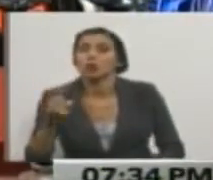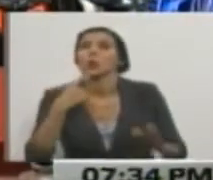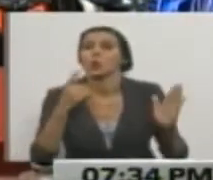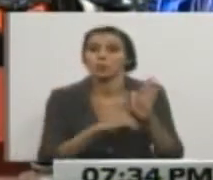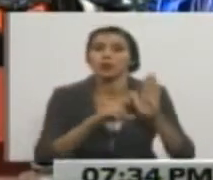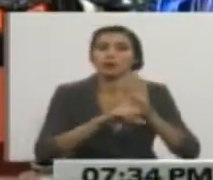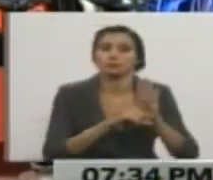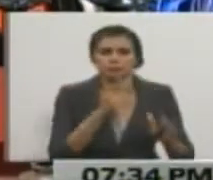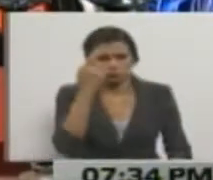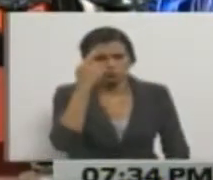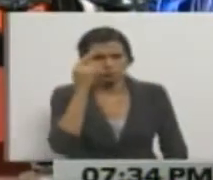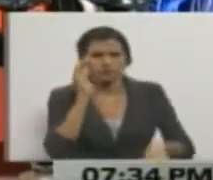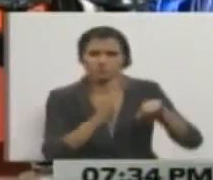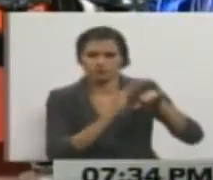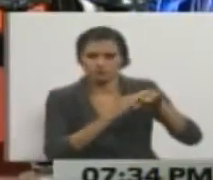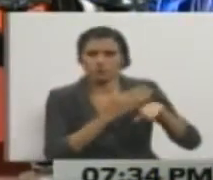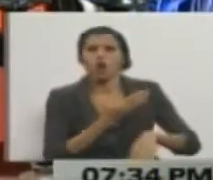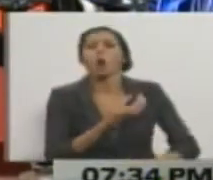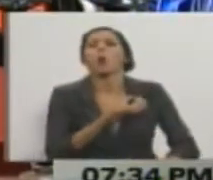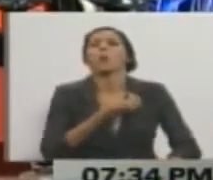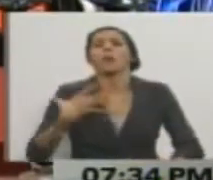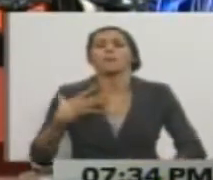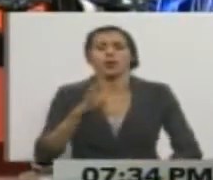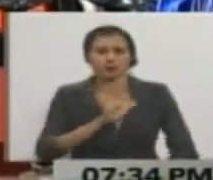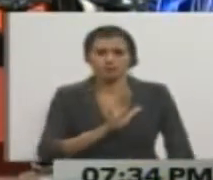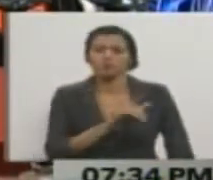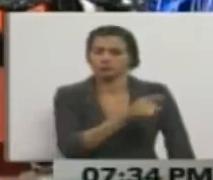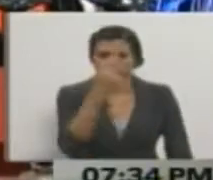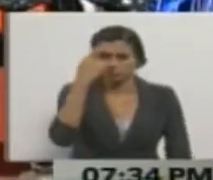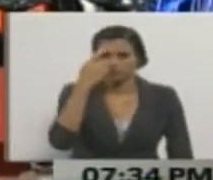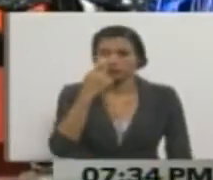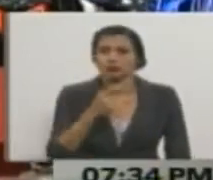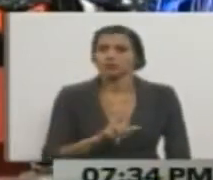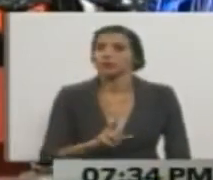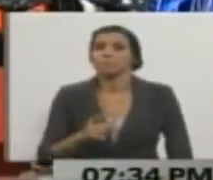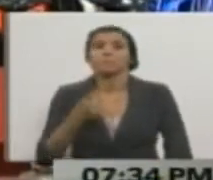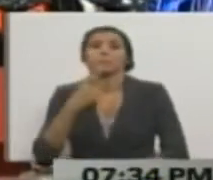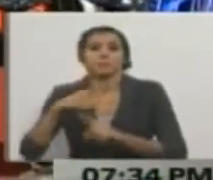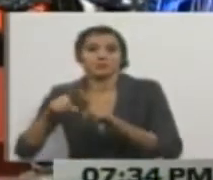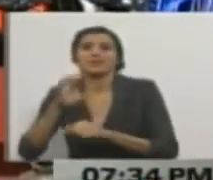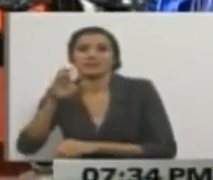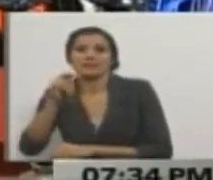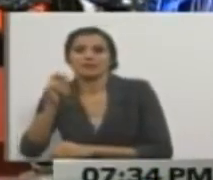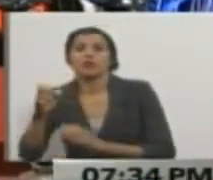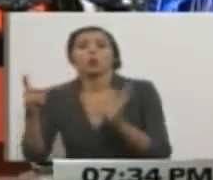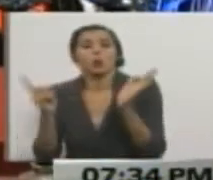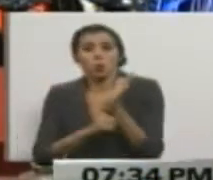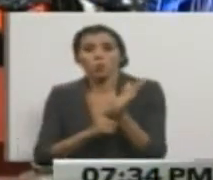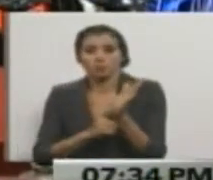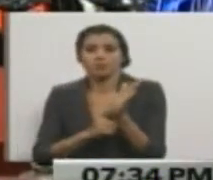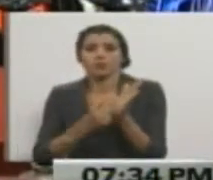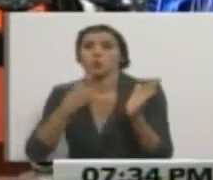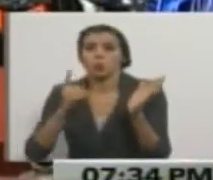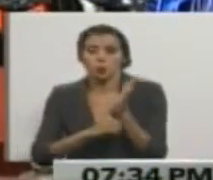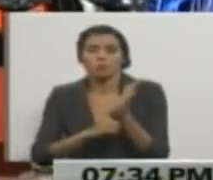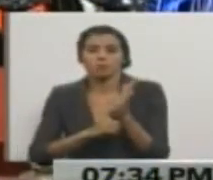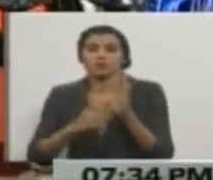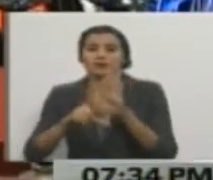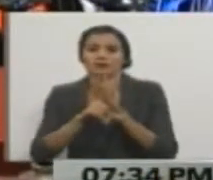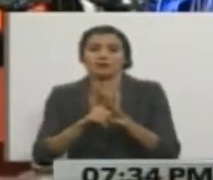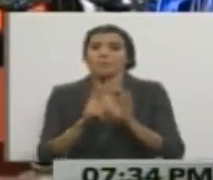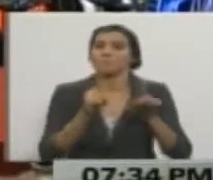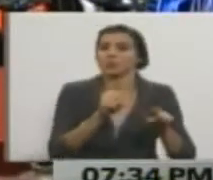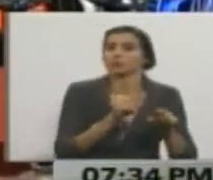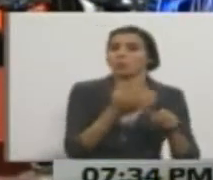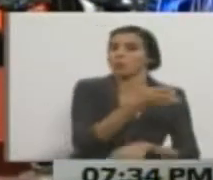cumpliendo con la ley, el CNE está cumpliendo con la ley, más no lo está cumpliendo la derecha, los que piden el referéndum, les otorga